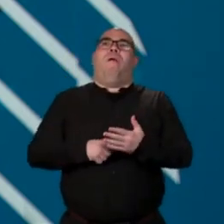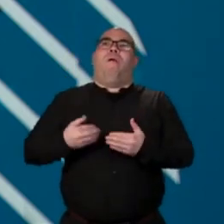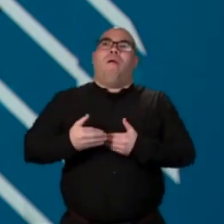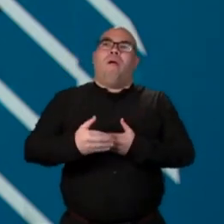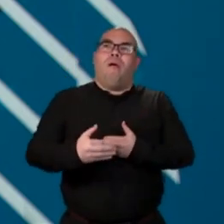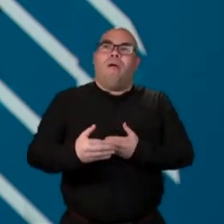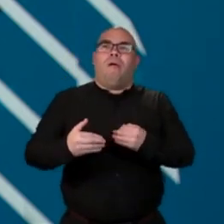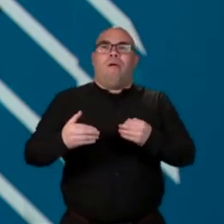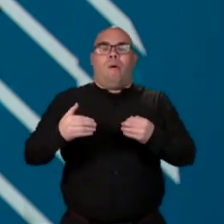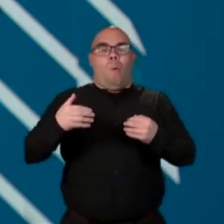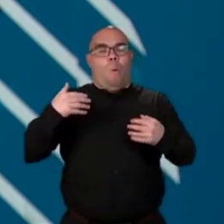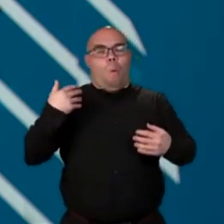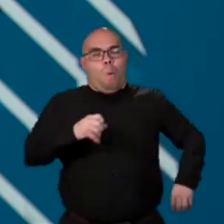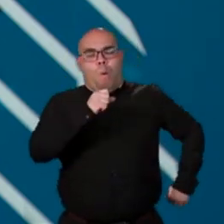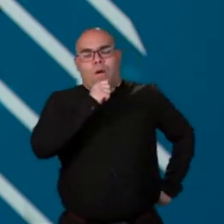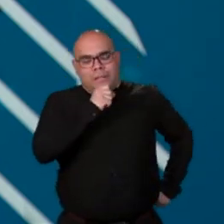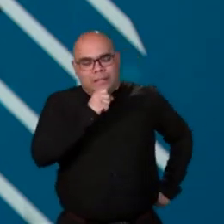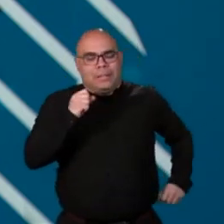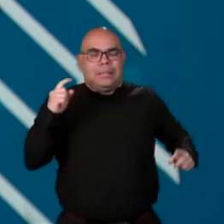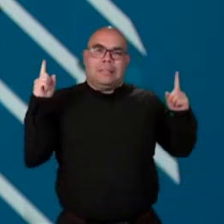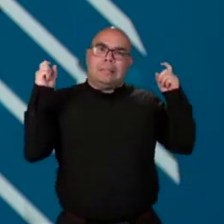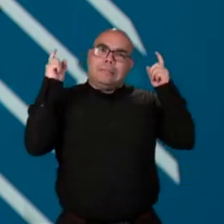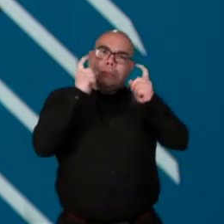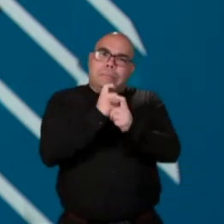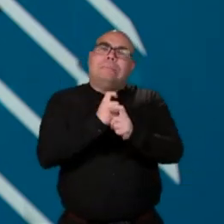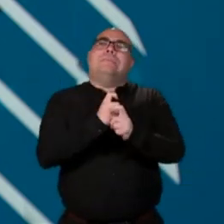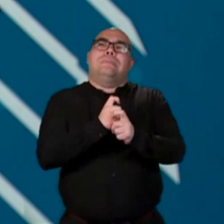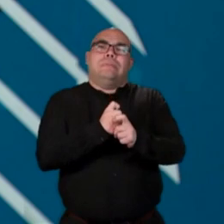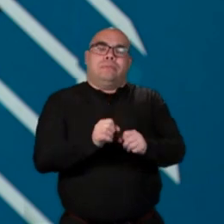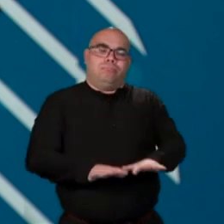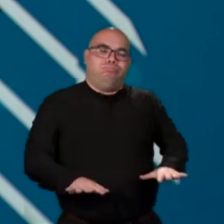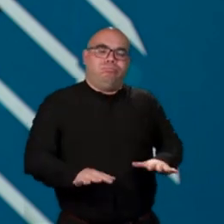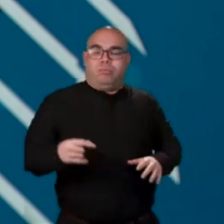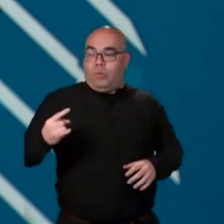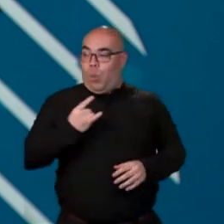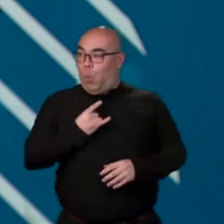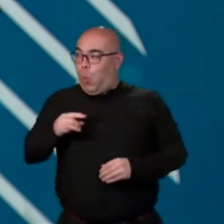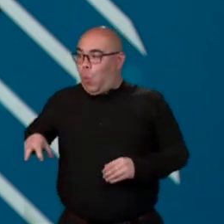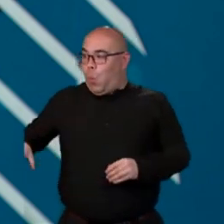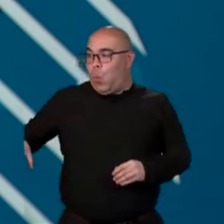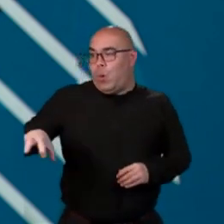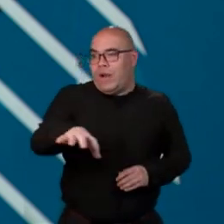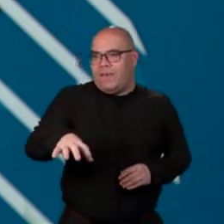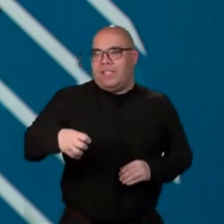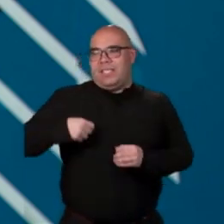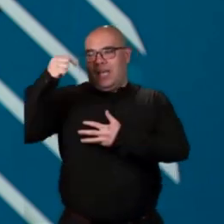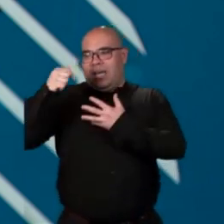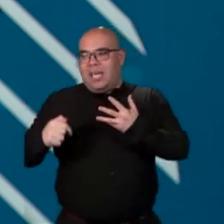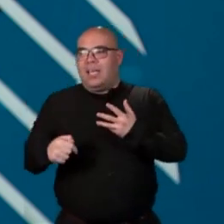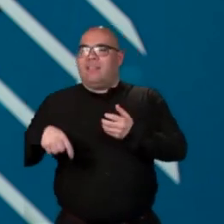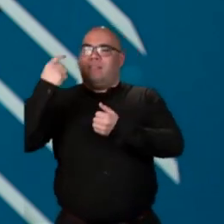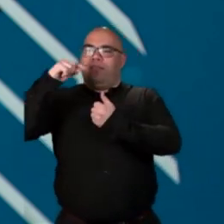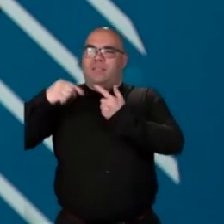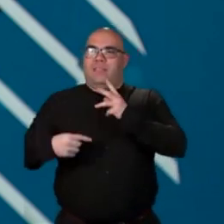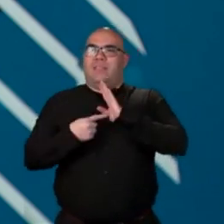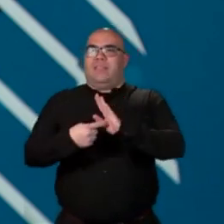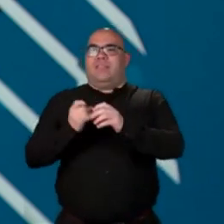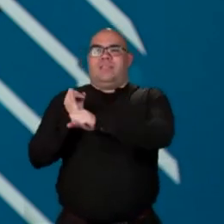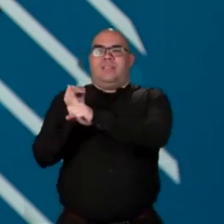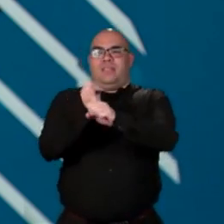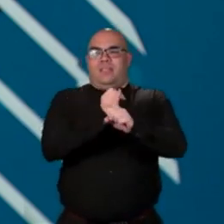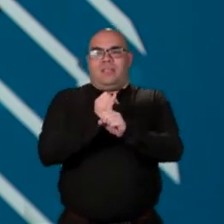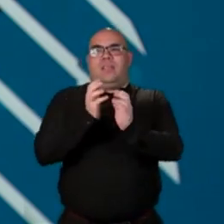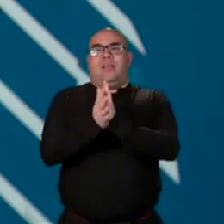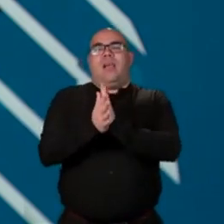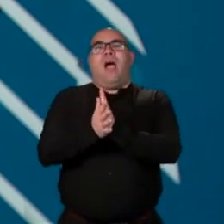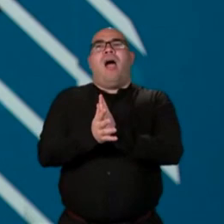los aspectos que se desarrollan en las universidades, en las distintas instituciones que también pues están